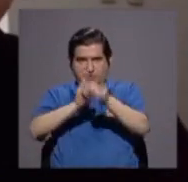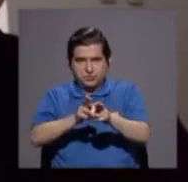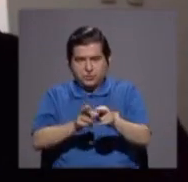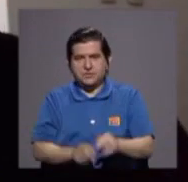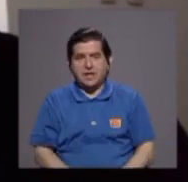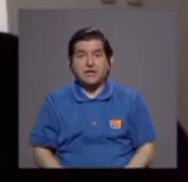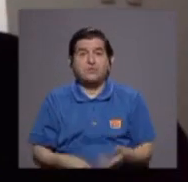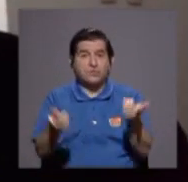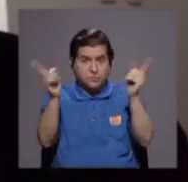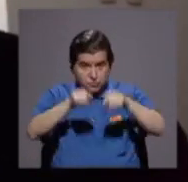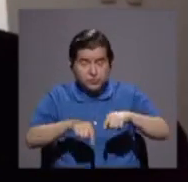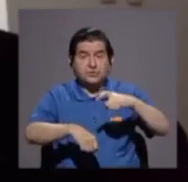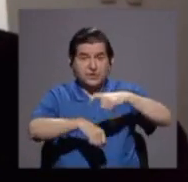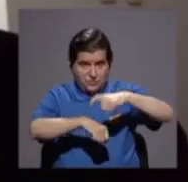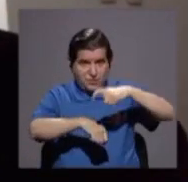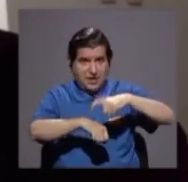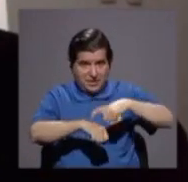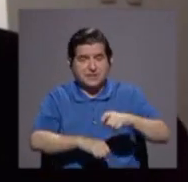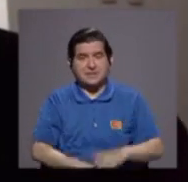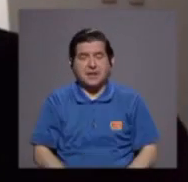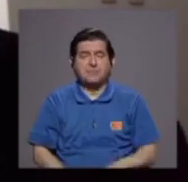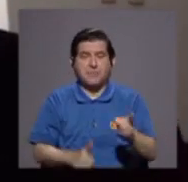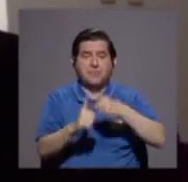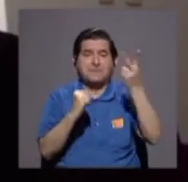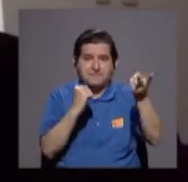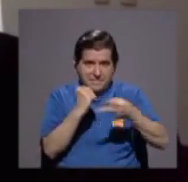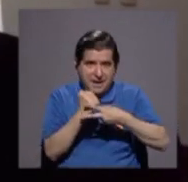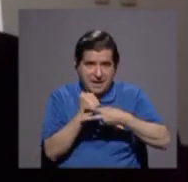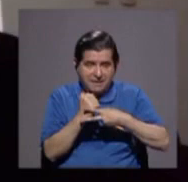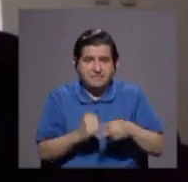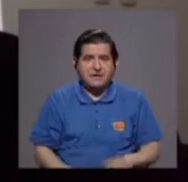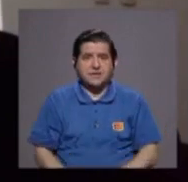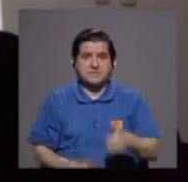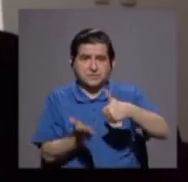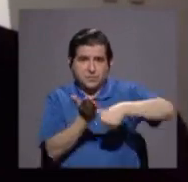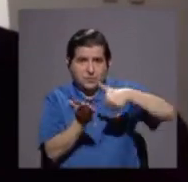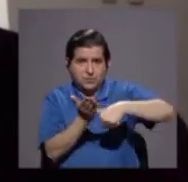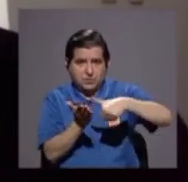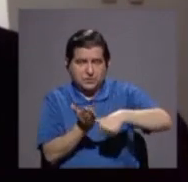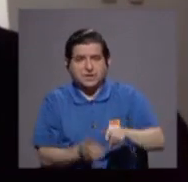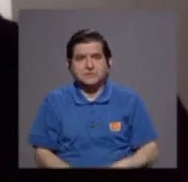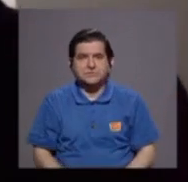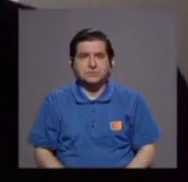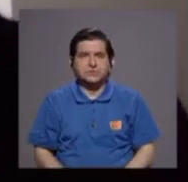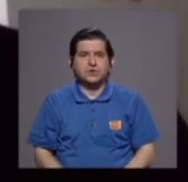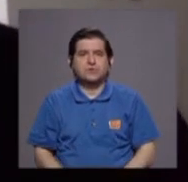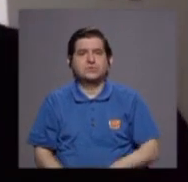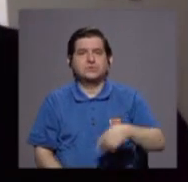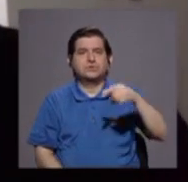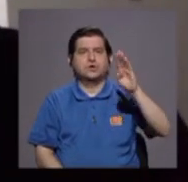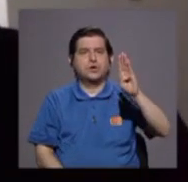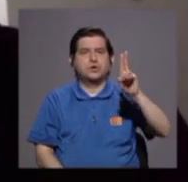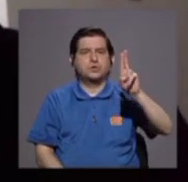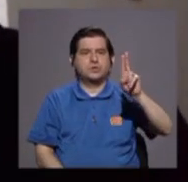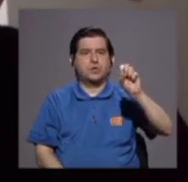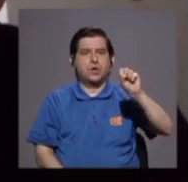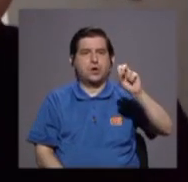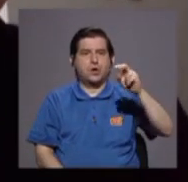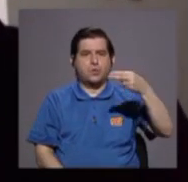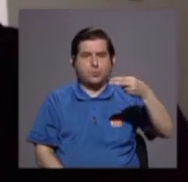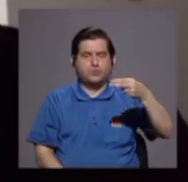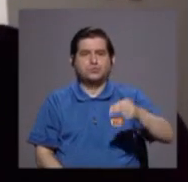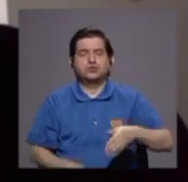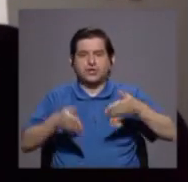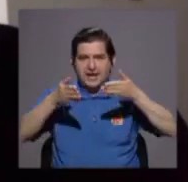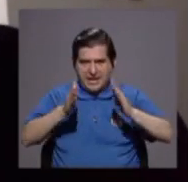así sucedió en la elección la primera elección de Bush